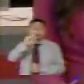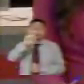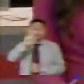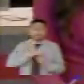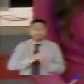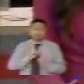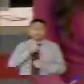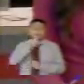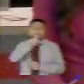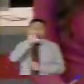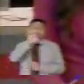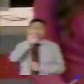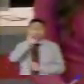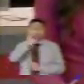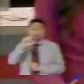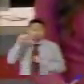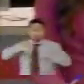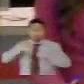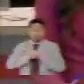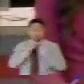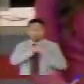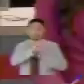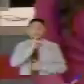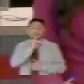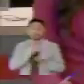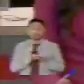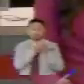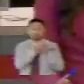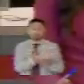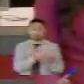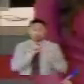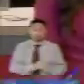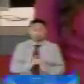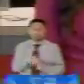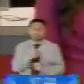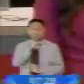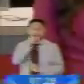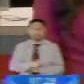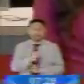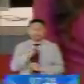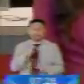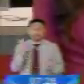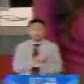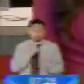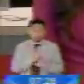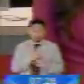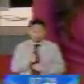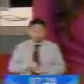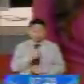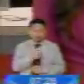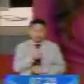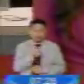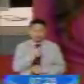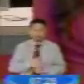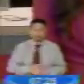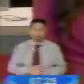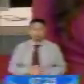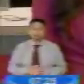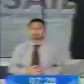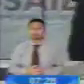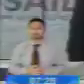Las 1.900 dosis fueron donadas por Estados Unidos y serán destinadas a personas que se encuentran en estado crítico.